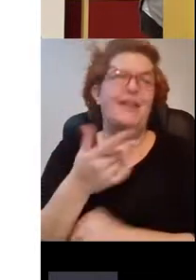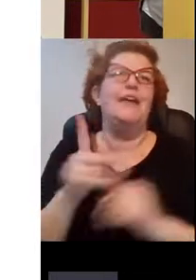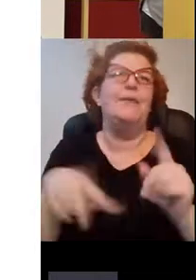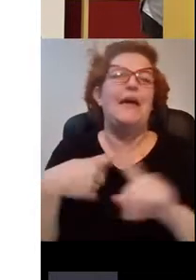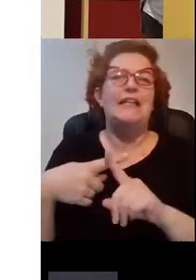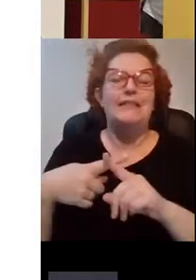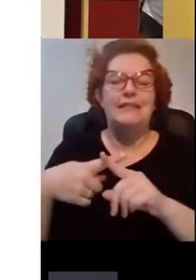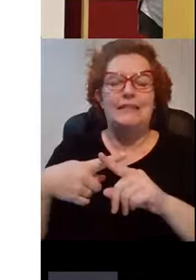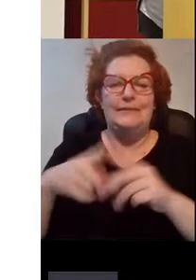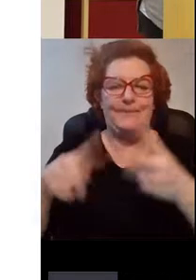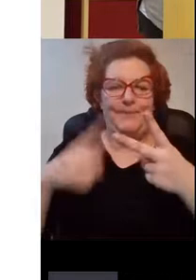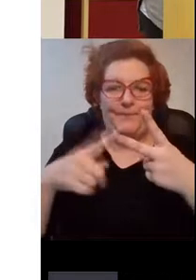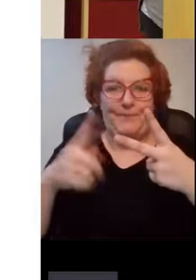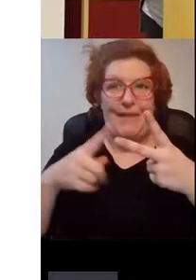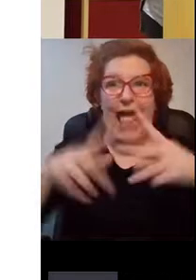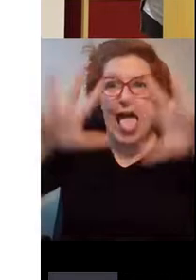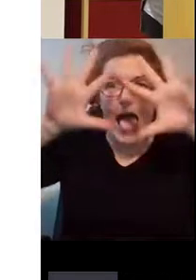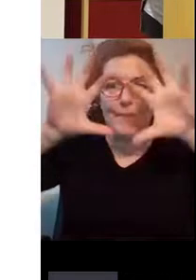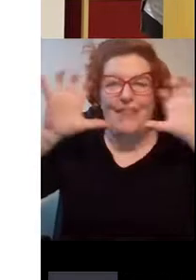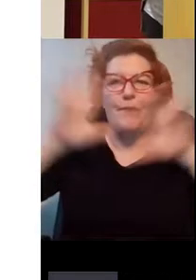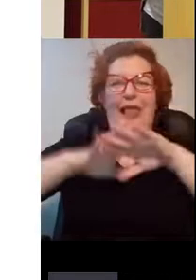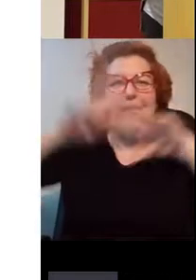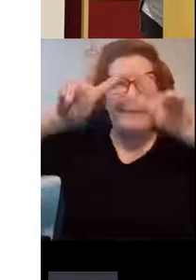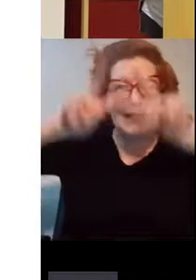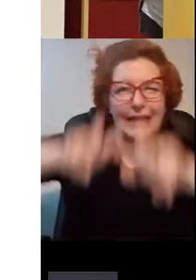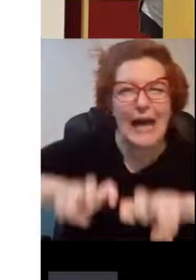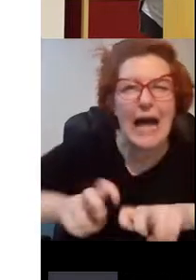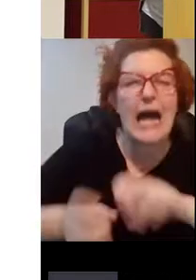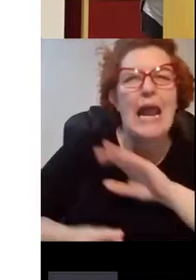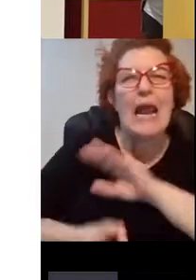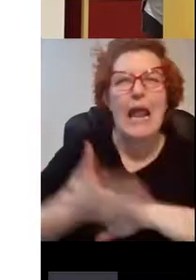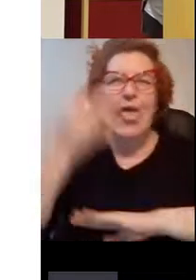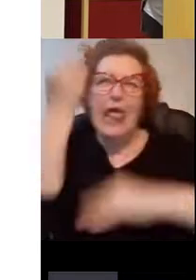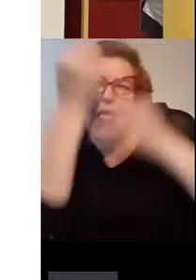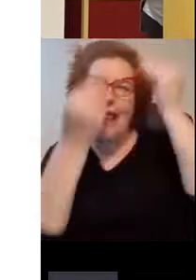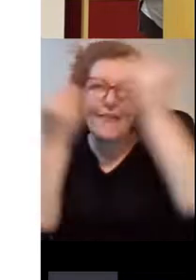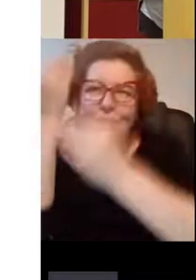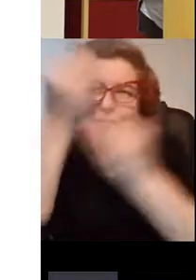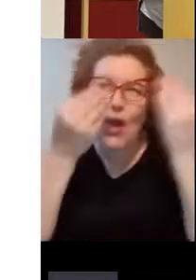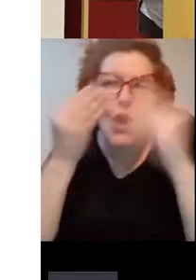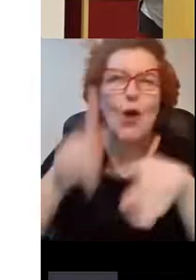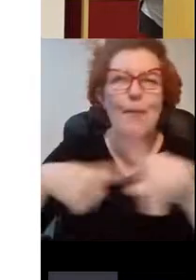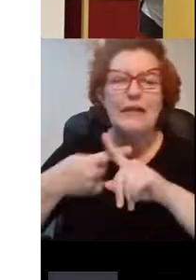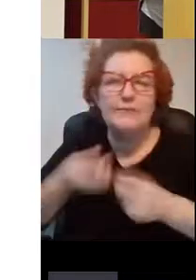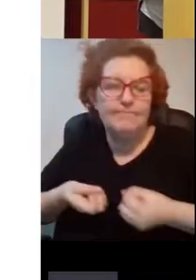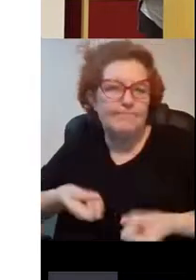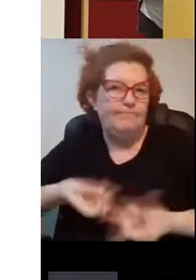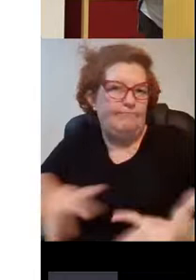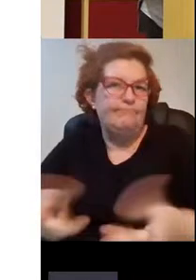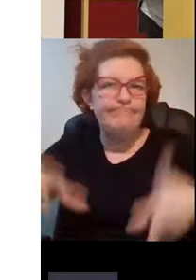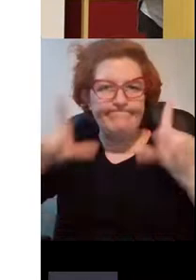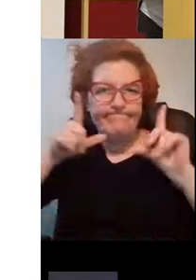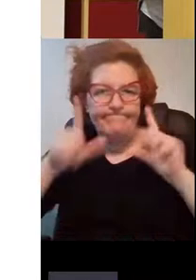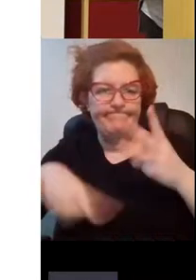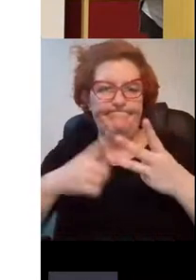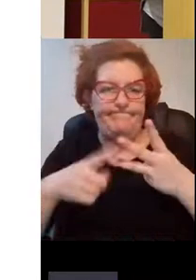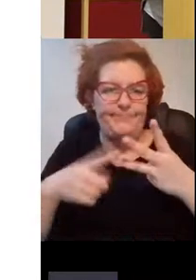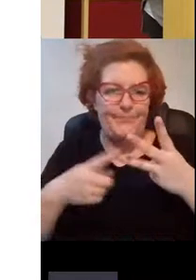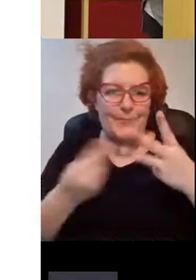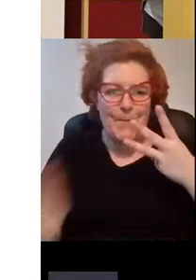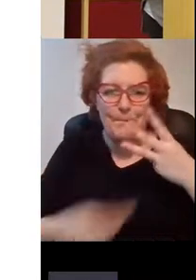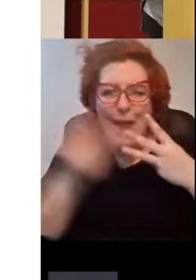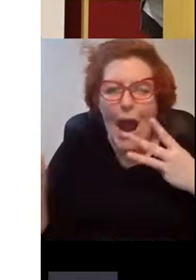investigar, a construir conocimiento desde la observación, la reflexión y haciéndolo visible, y mejorando también, como no, en